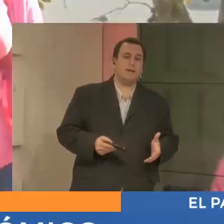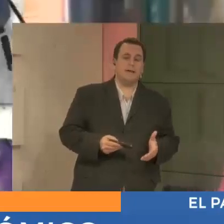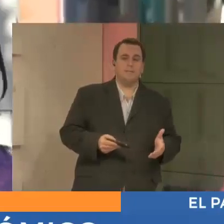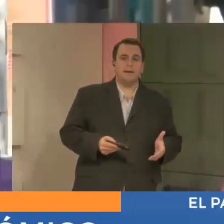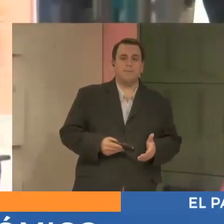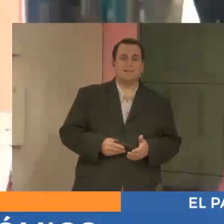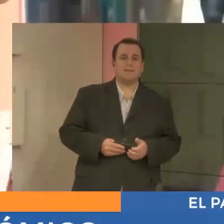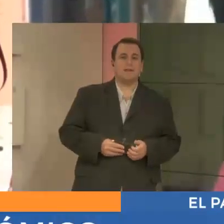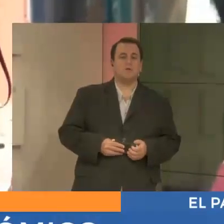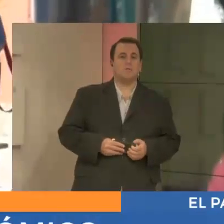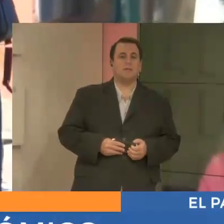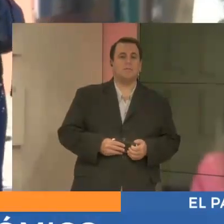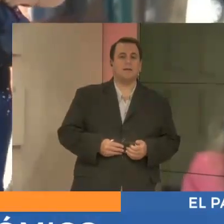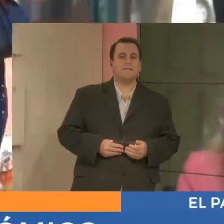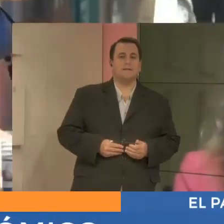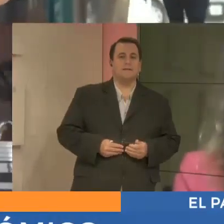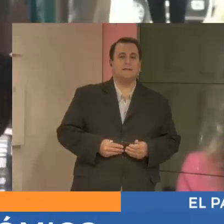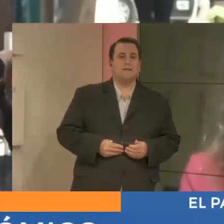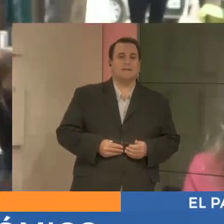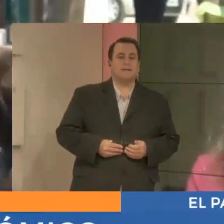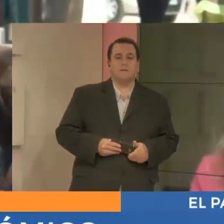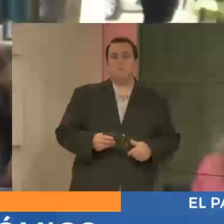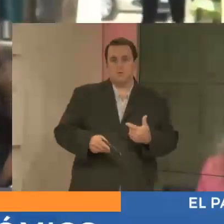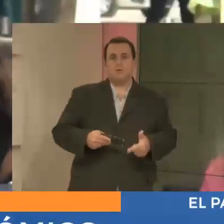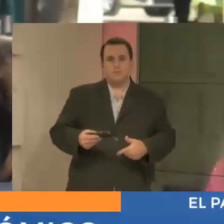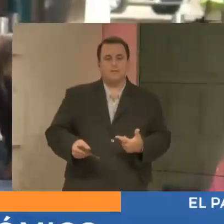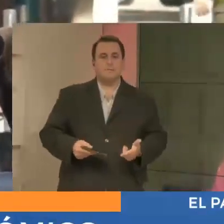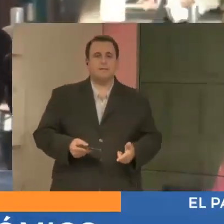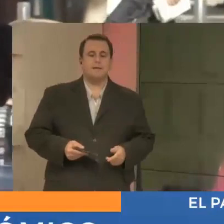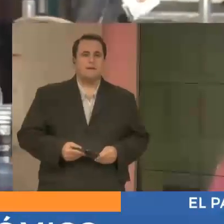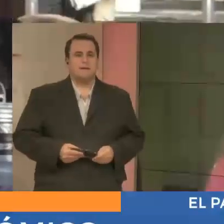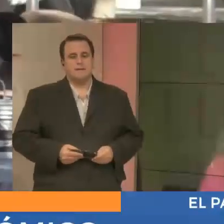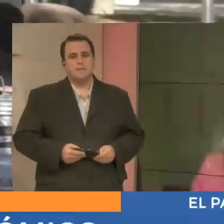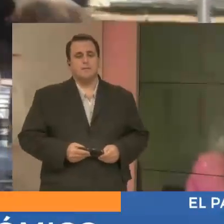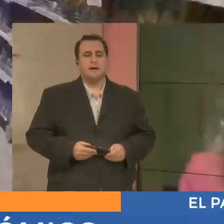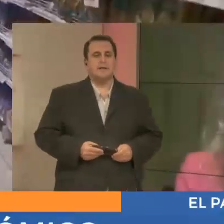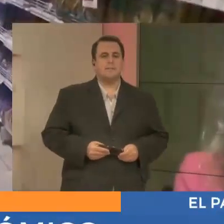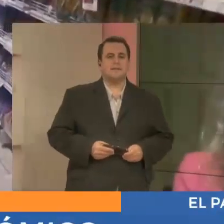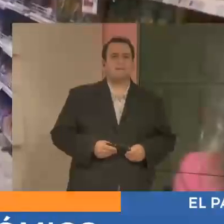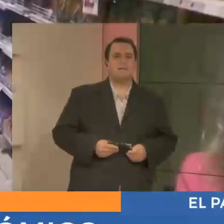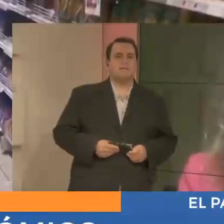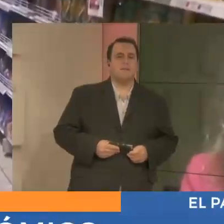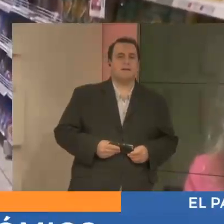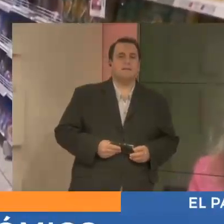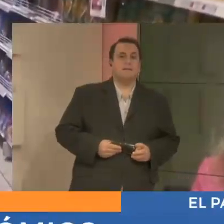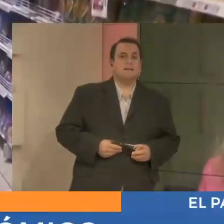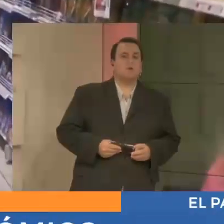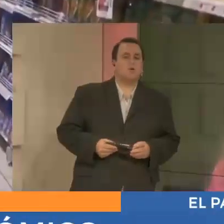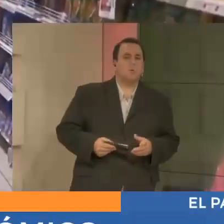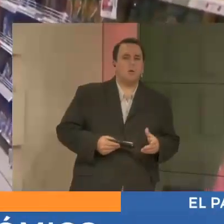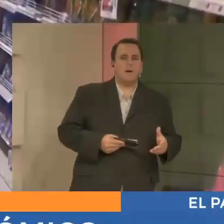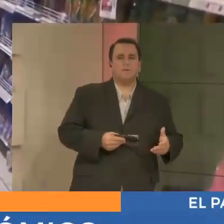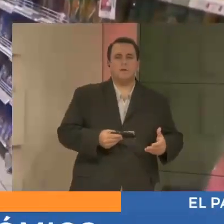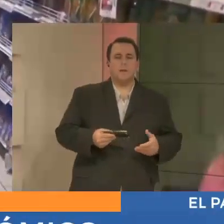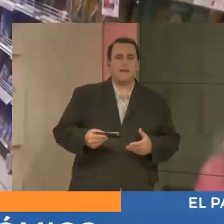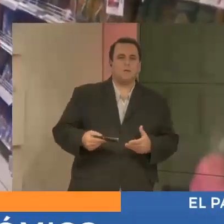daba para cerrar economía y demás. Y el gobierno, bueno, finalmente va a dar más asistencia y demás. ¿Cómo